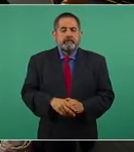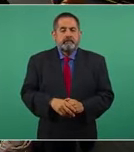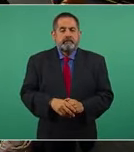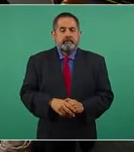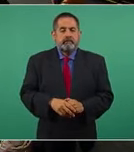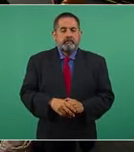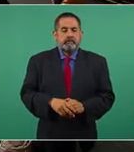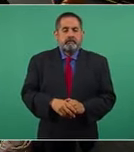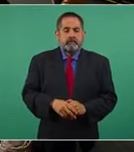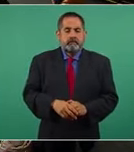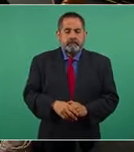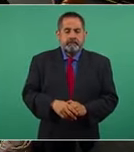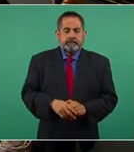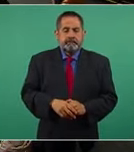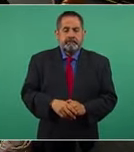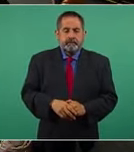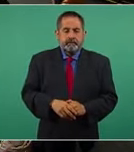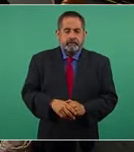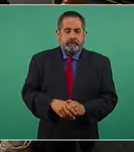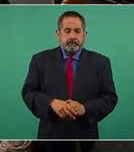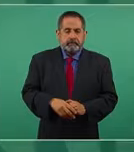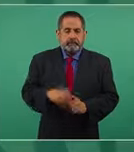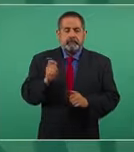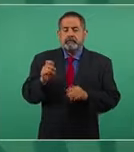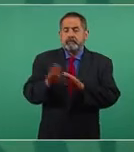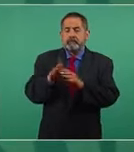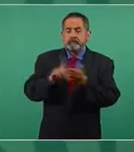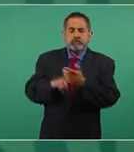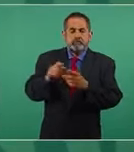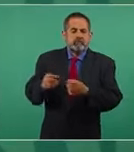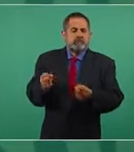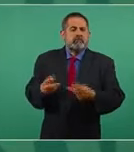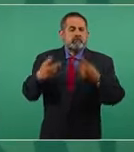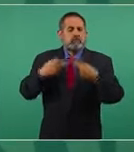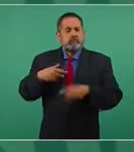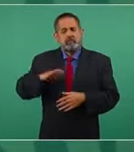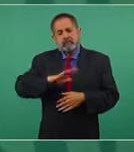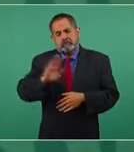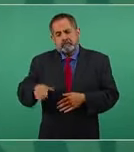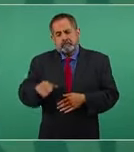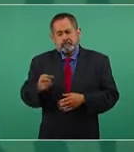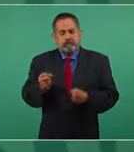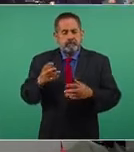Sí, la gráfica. ¿Cómo estuvo? ¿Cuántos fallecieron?